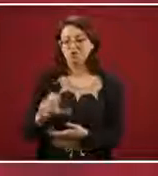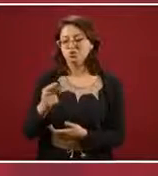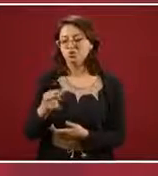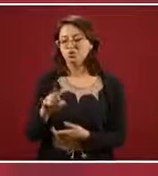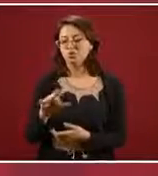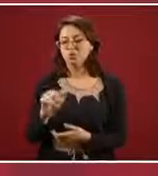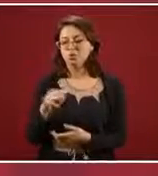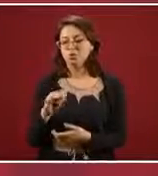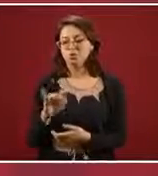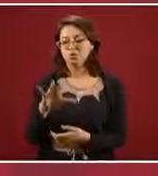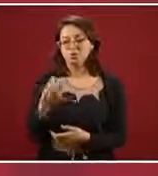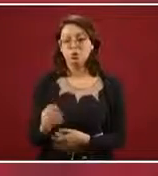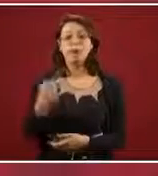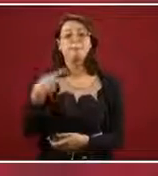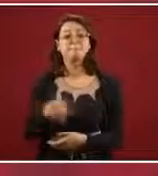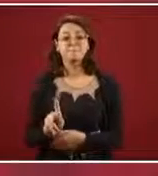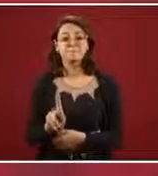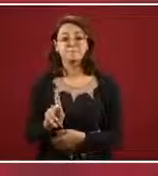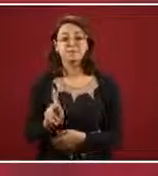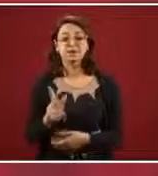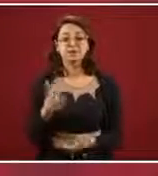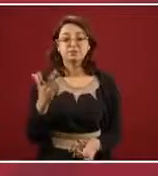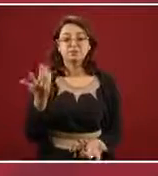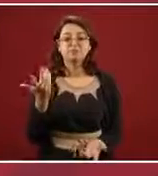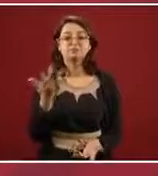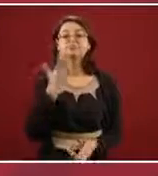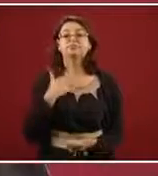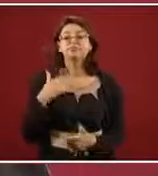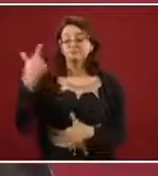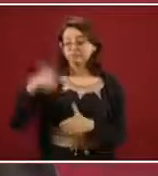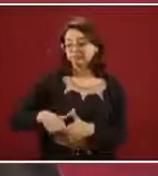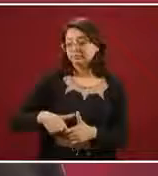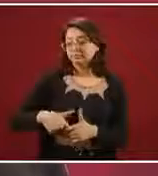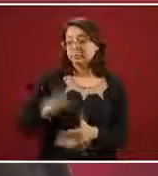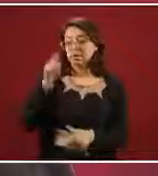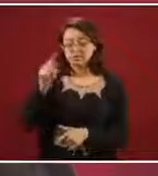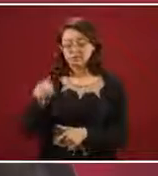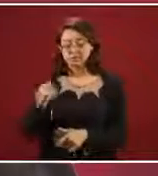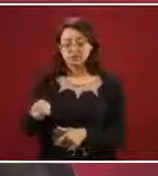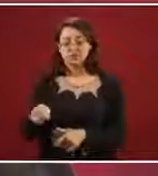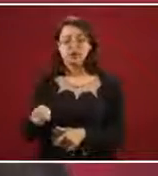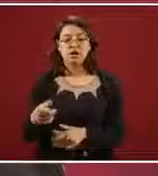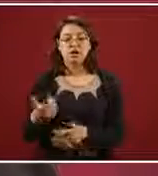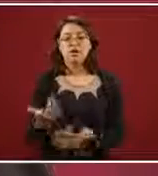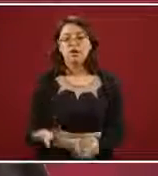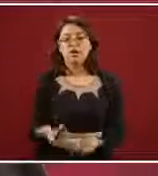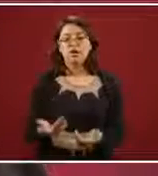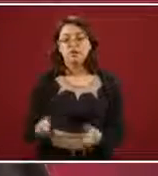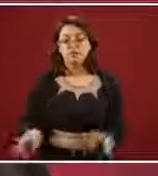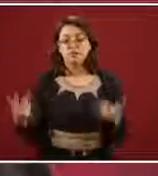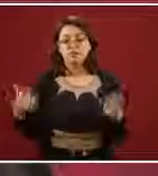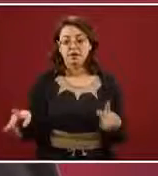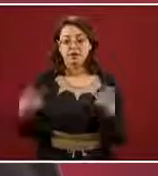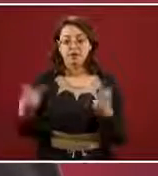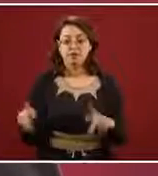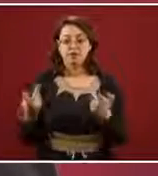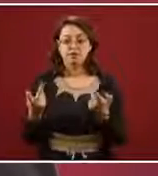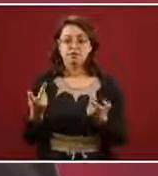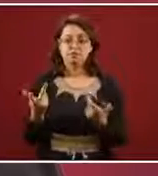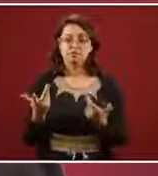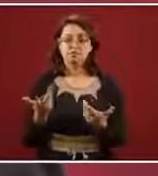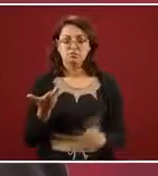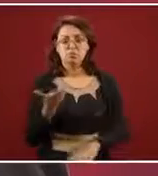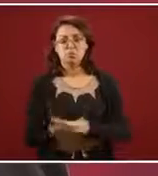pero el precio de los combustibles, quien distribuye ahí, está dando